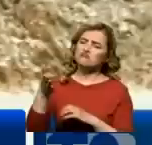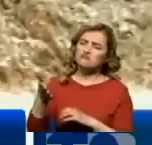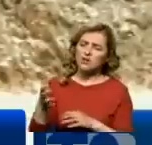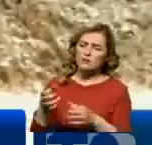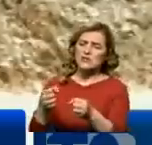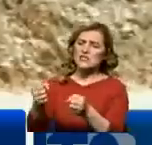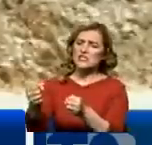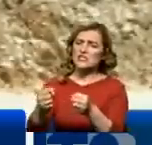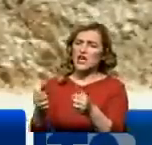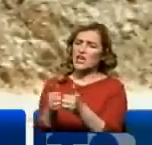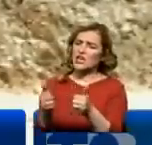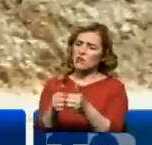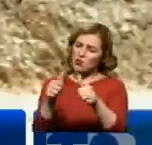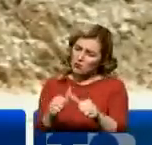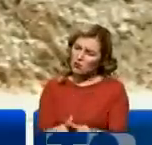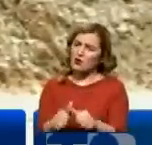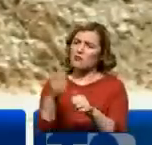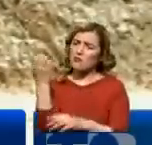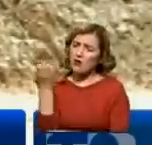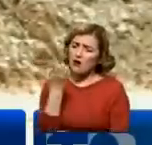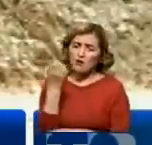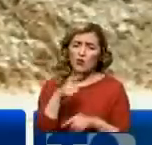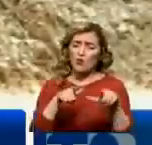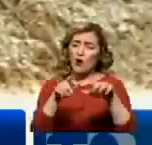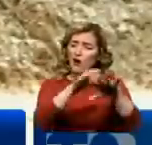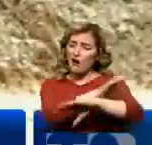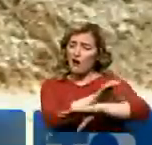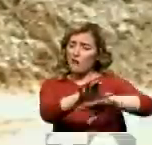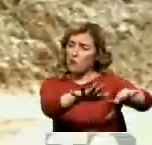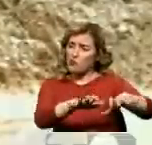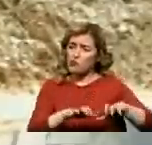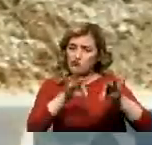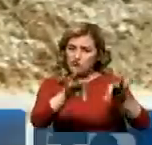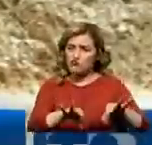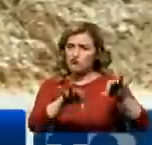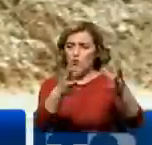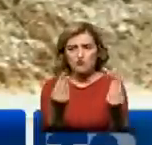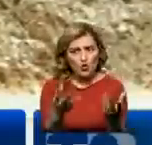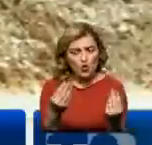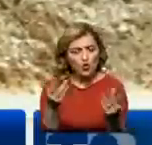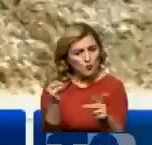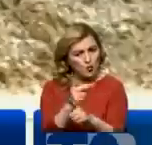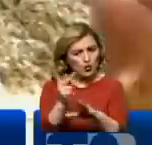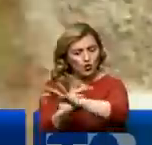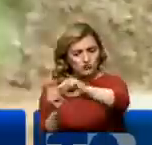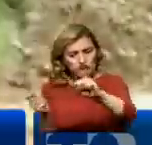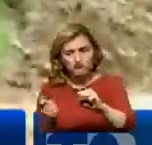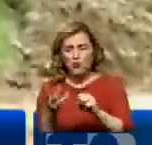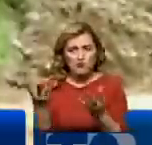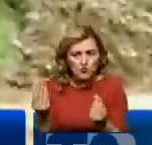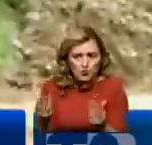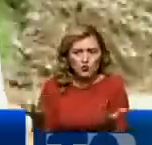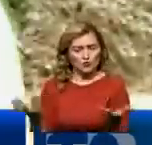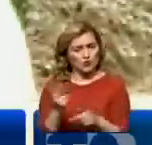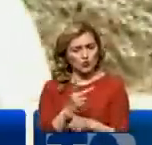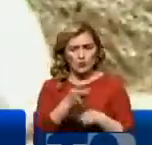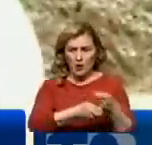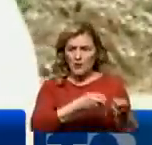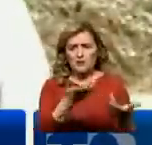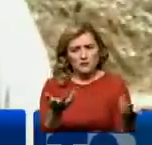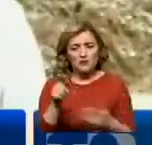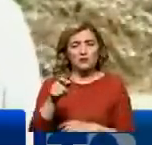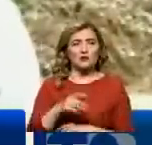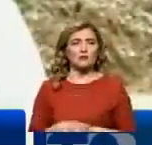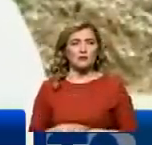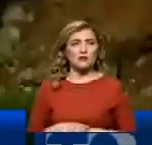por emergencia porque es un sector productivo, más productivo, que bajan la gente de lo que es de Tambillo. Pues ahora una hora más tiene la